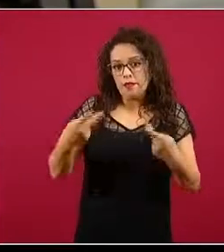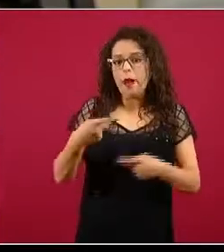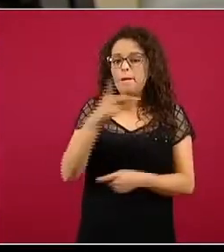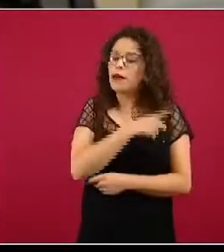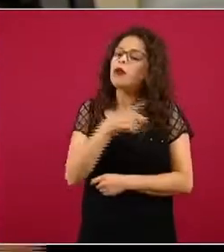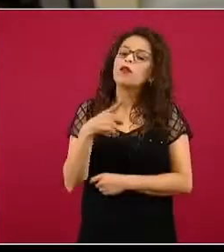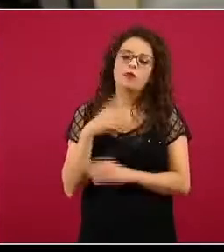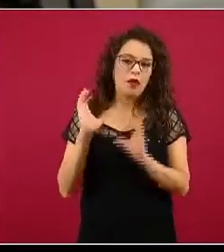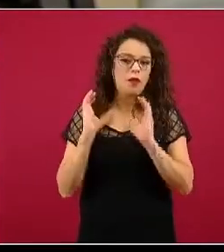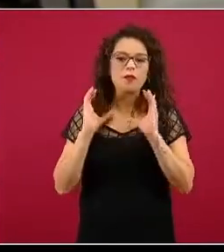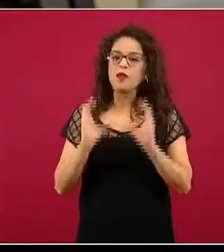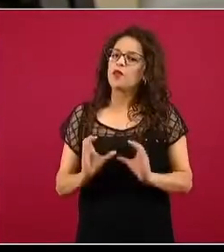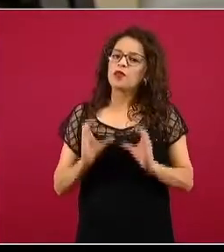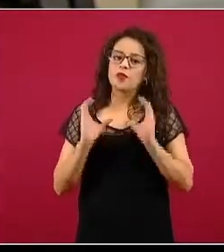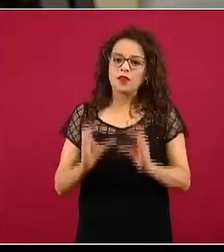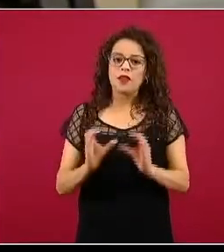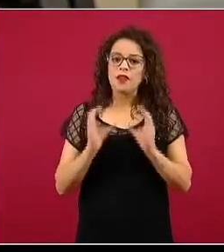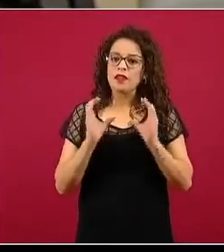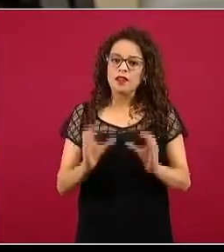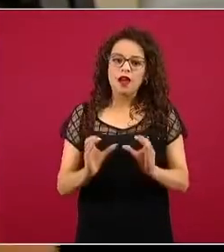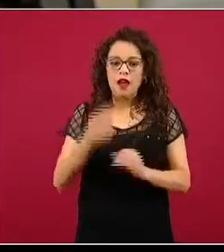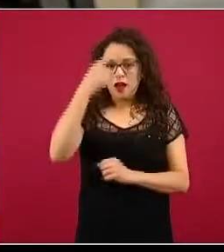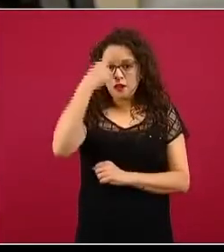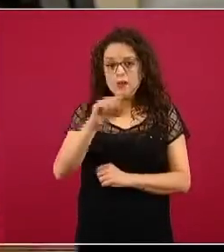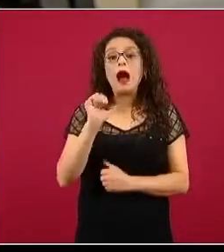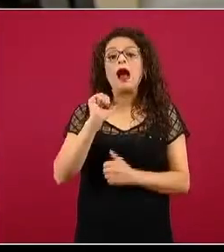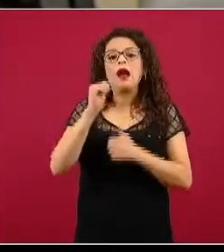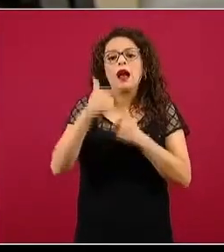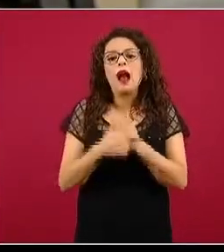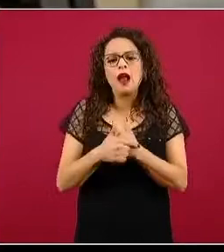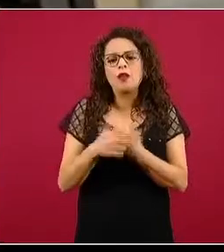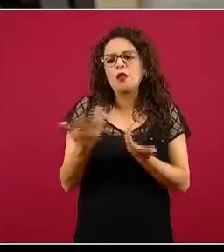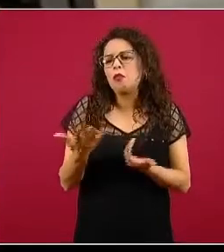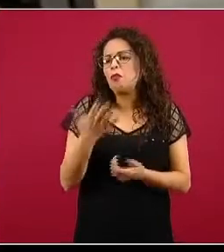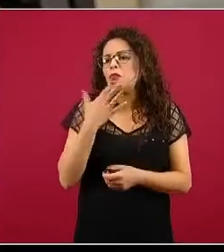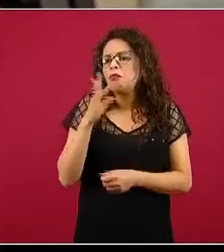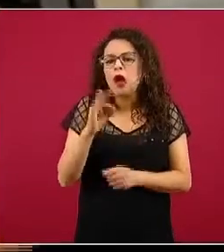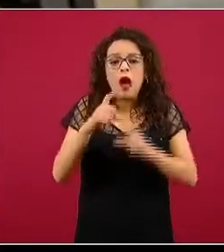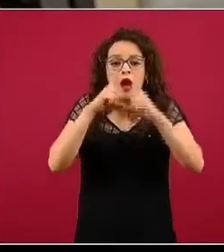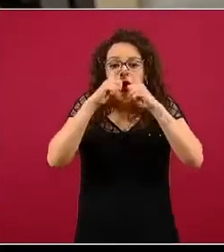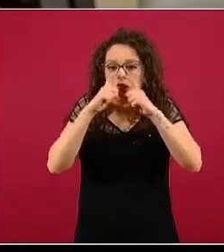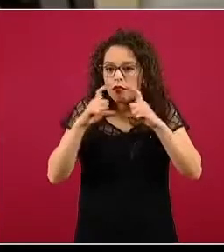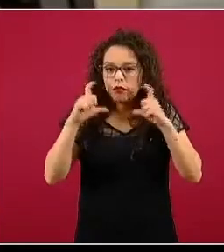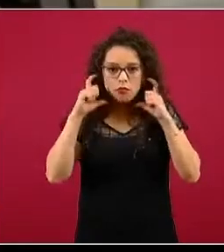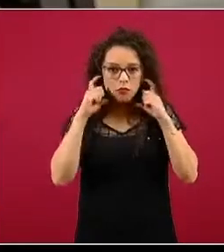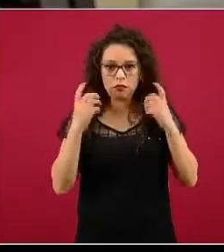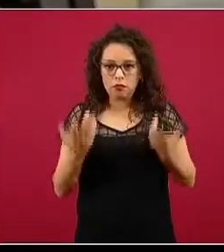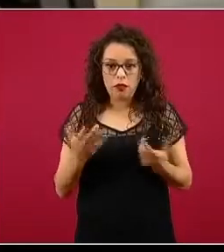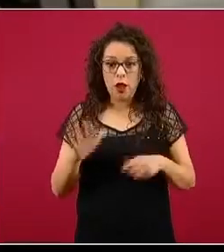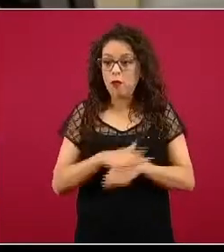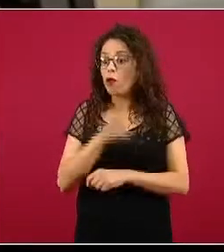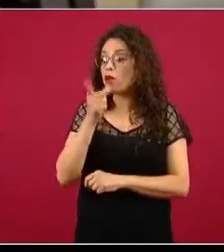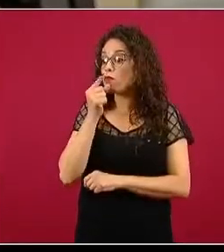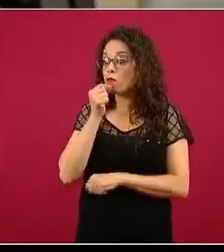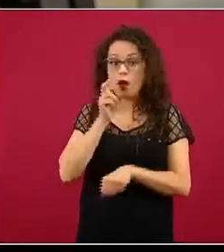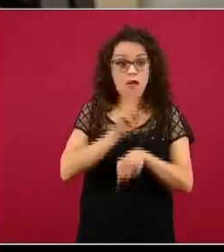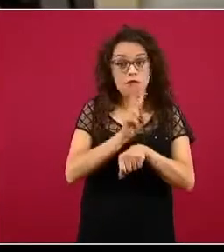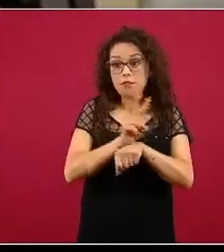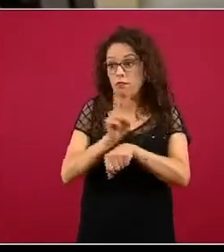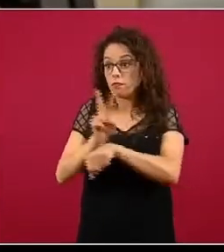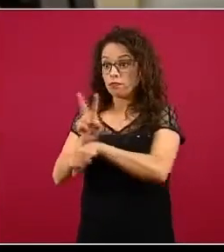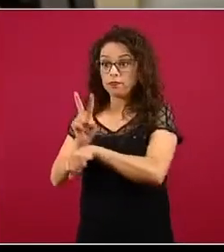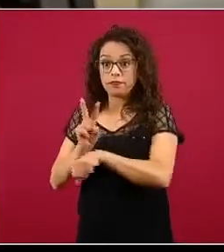cuidado para traer por lo menos un cubrebocas o que haya un policía en vagones, porque los policías están muy al pendientes de los que venden